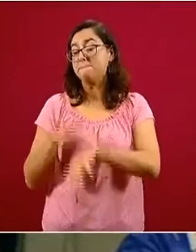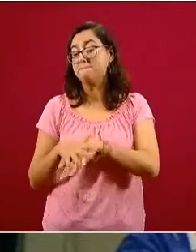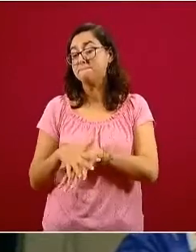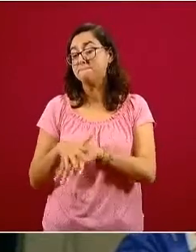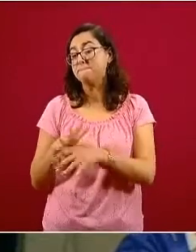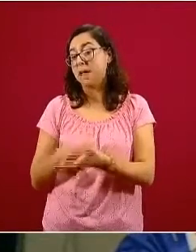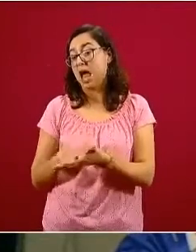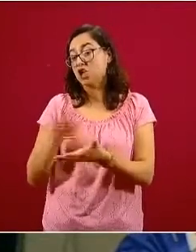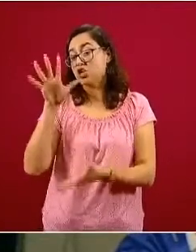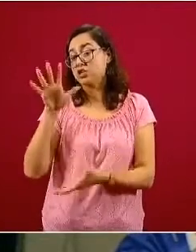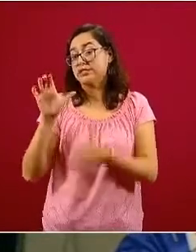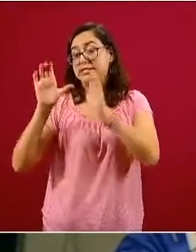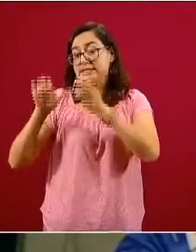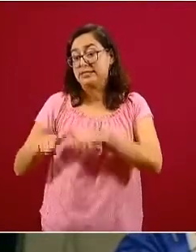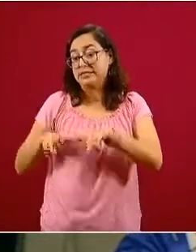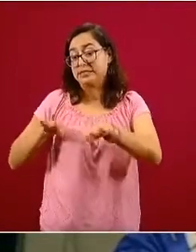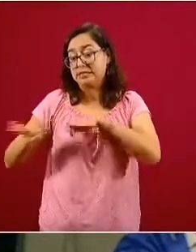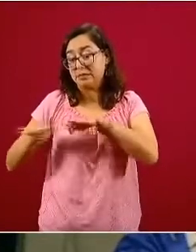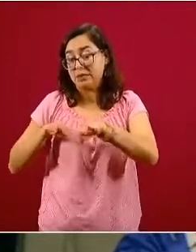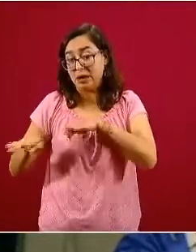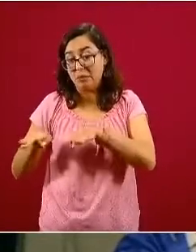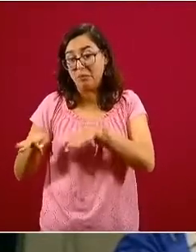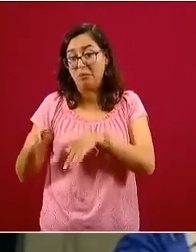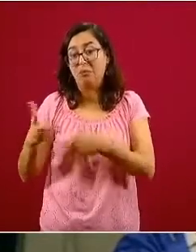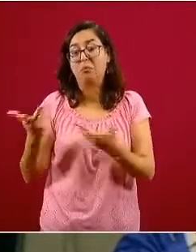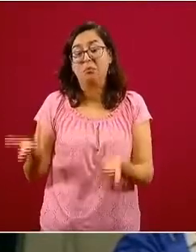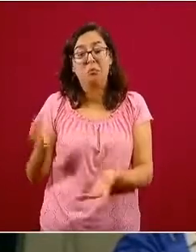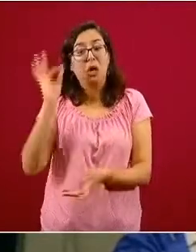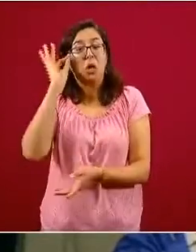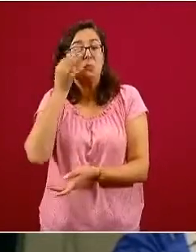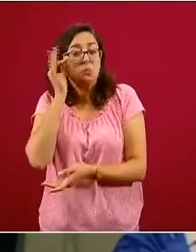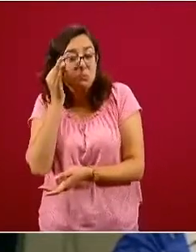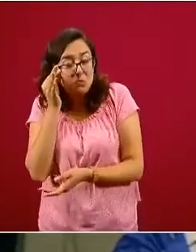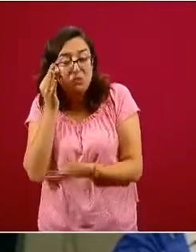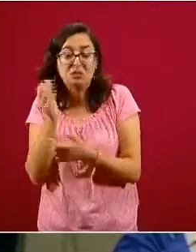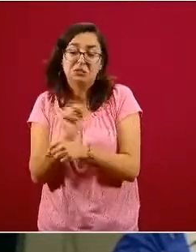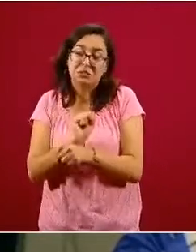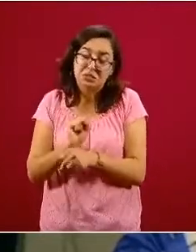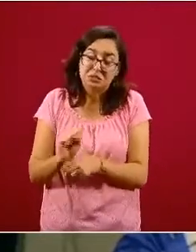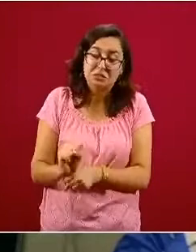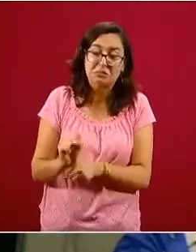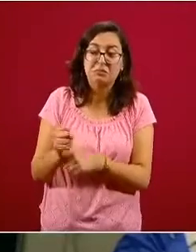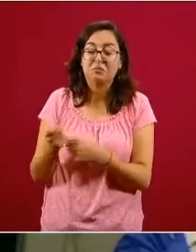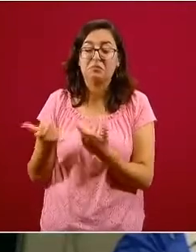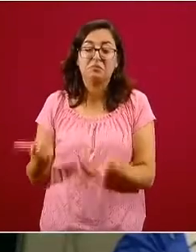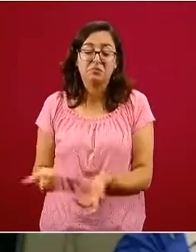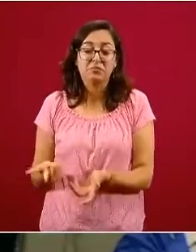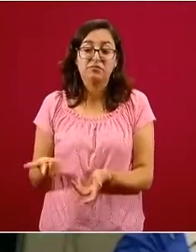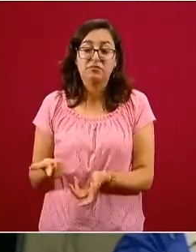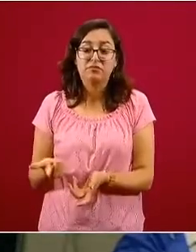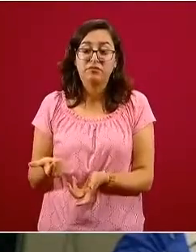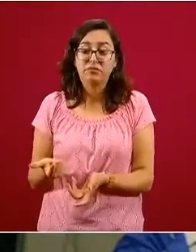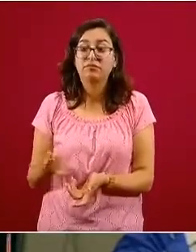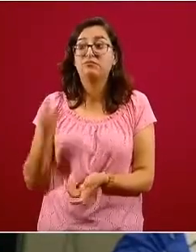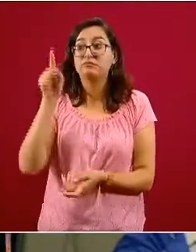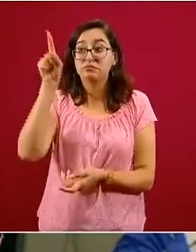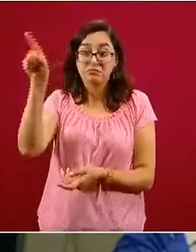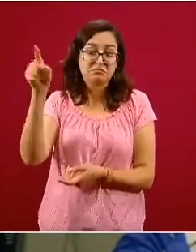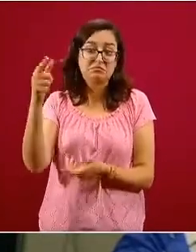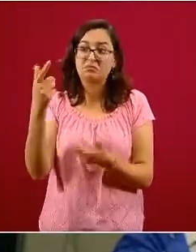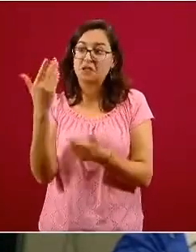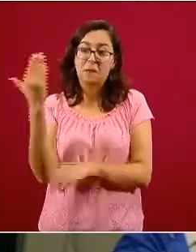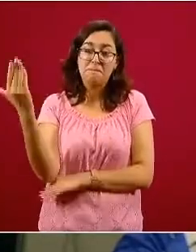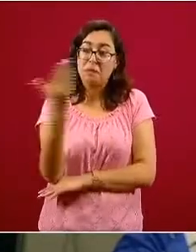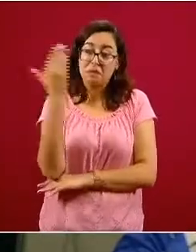empleados, de subempleados, de obreros y trabajadoras domésticas, que tenían que bajar a la ciudad, porque